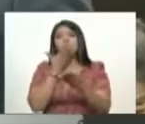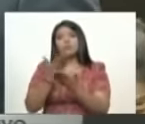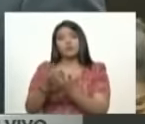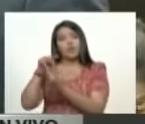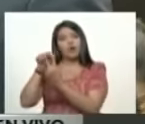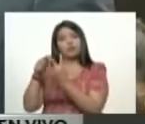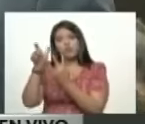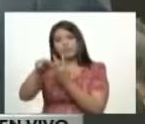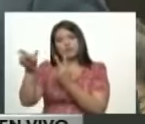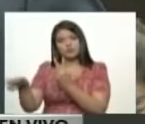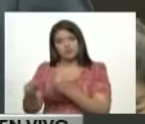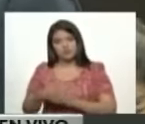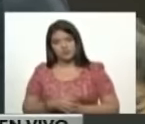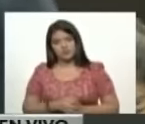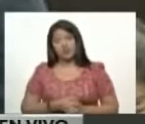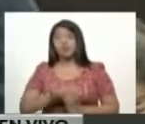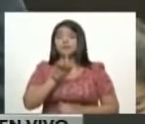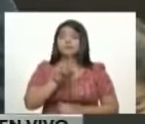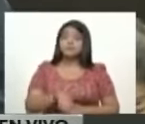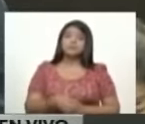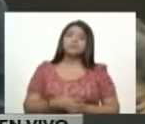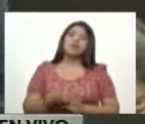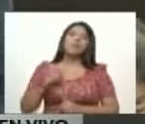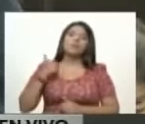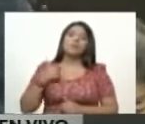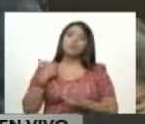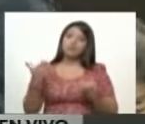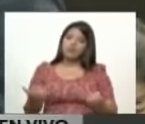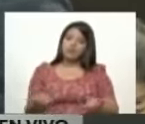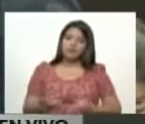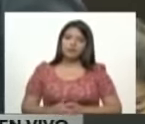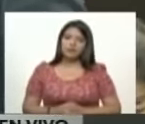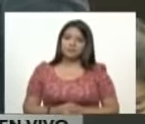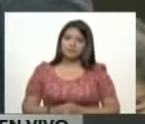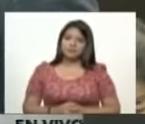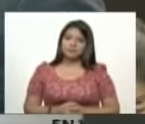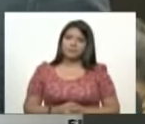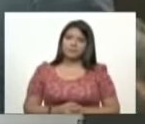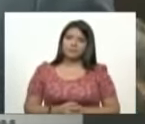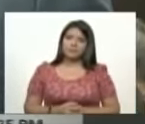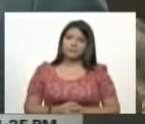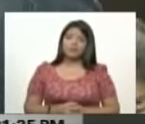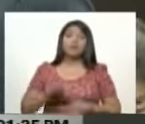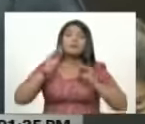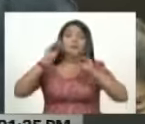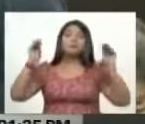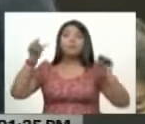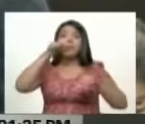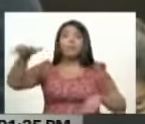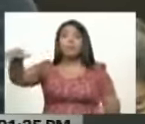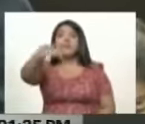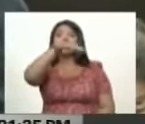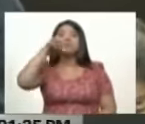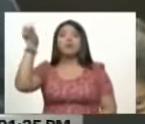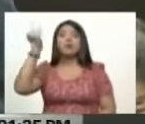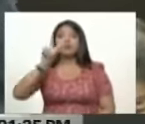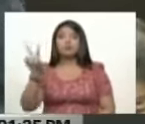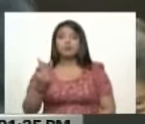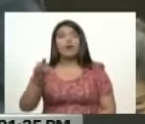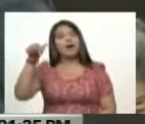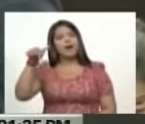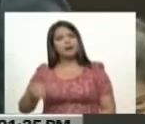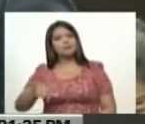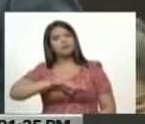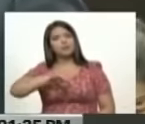ciudadanos. Igual aprovecho la oportunidad para decirle al pueblo de Venezuela que aquí